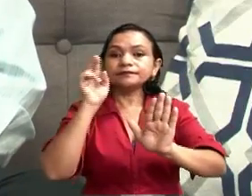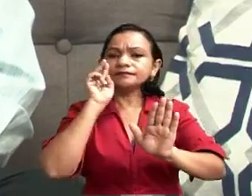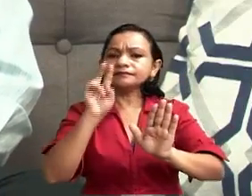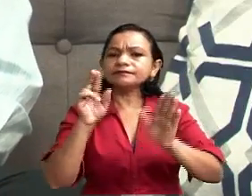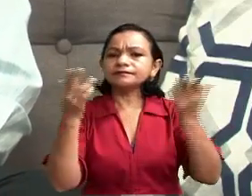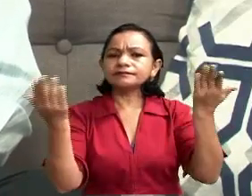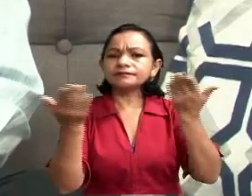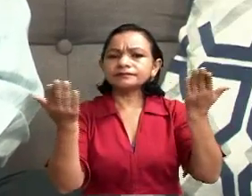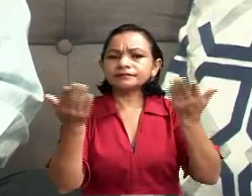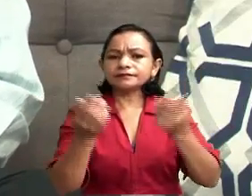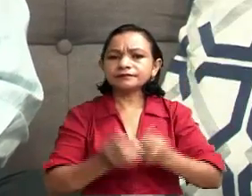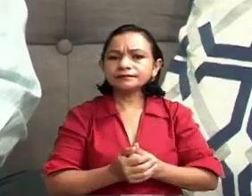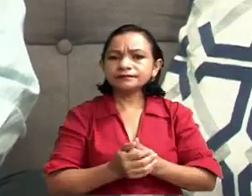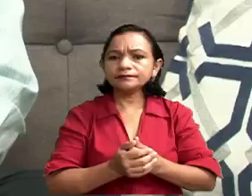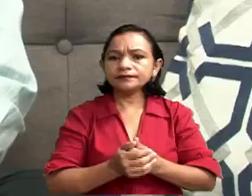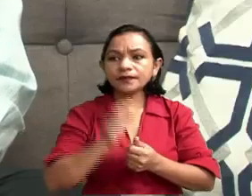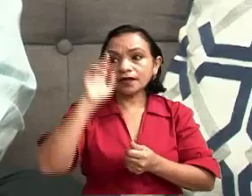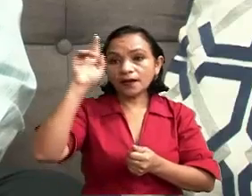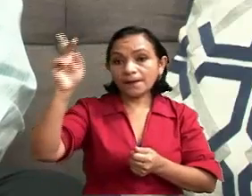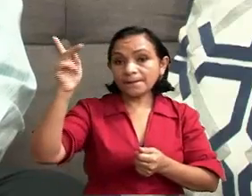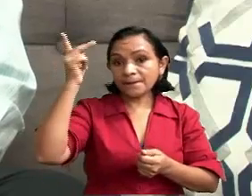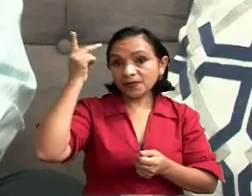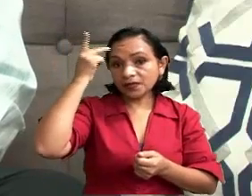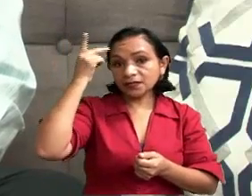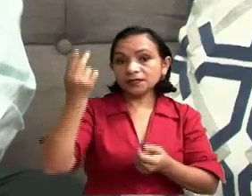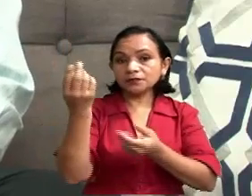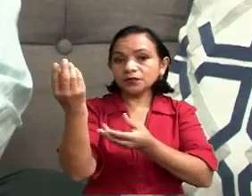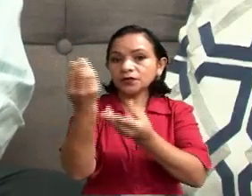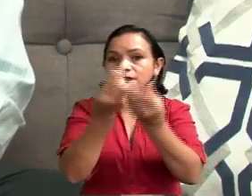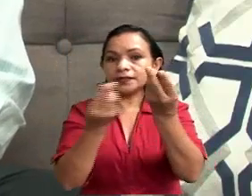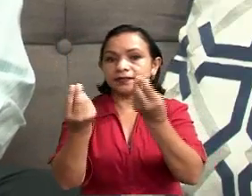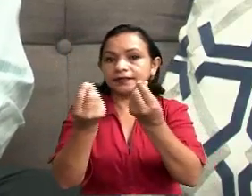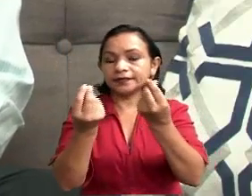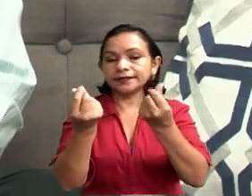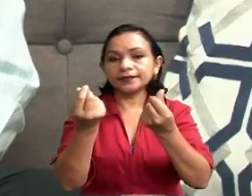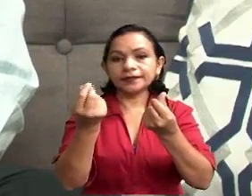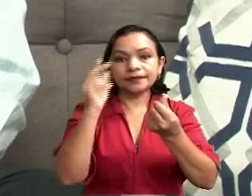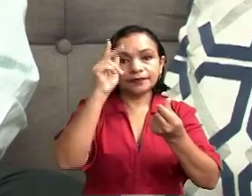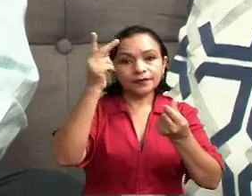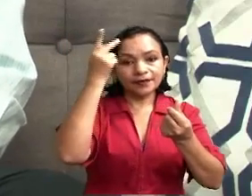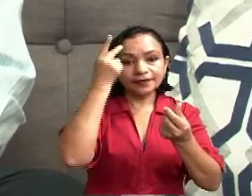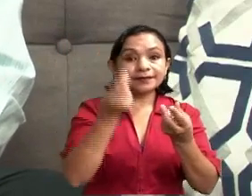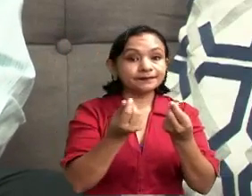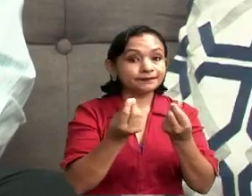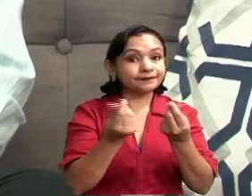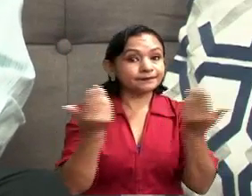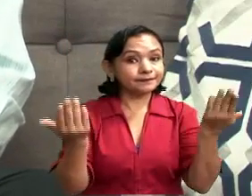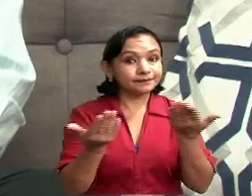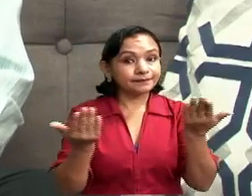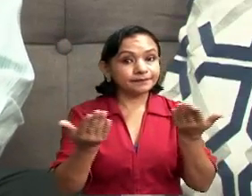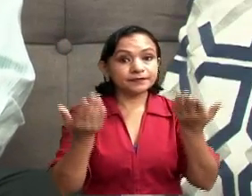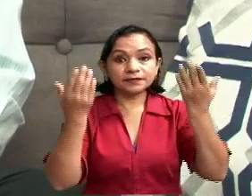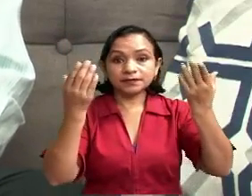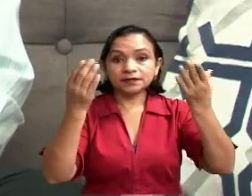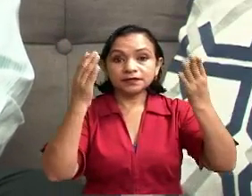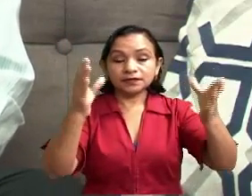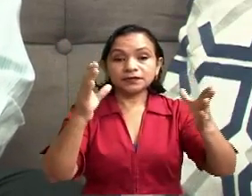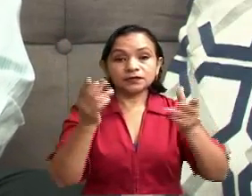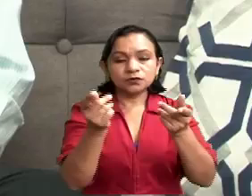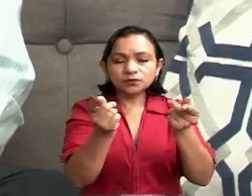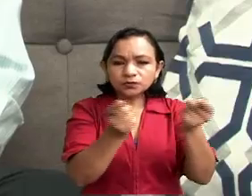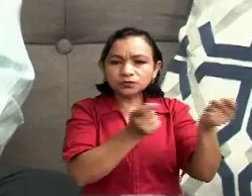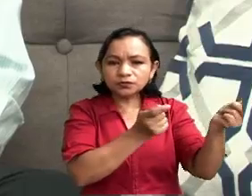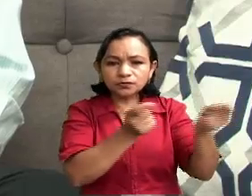con de política económica y política monetaria, medidas que tienen que ver con